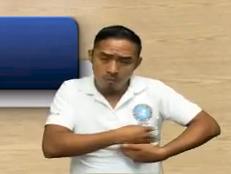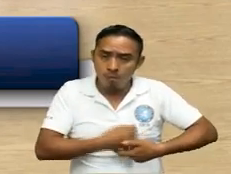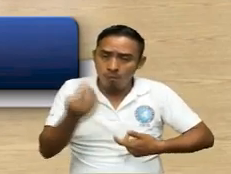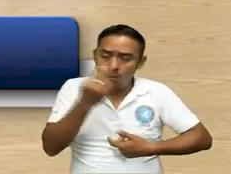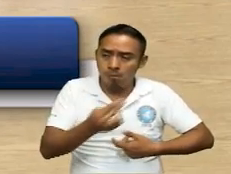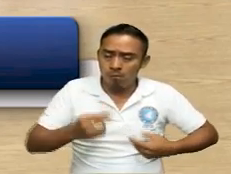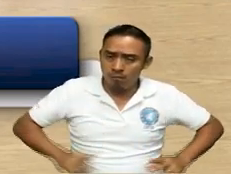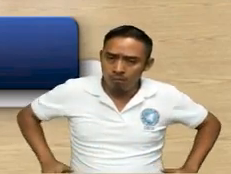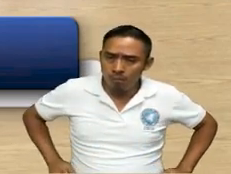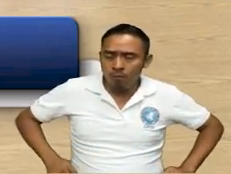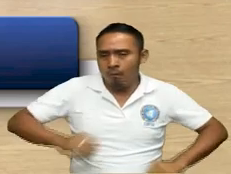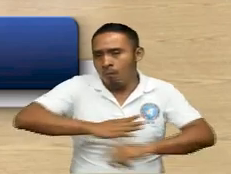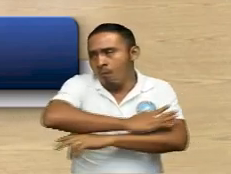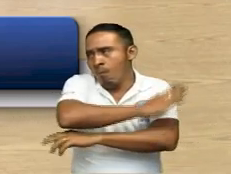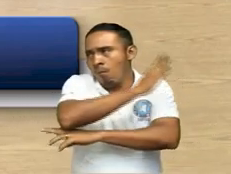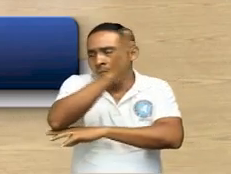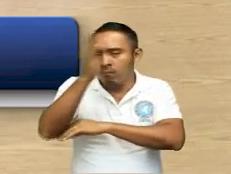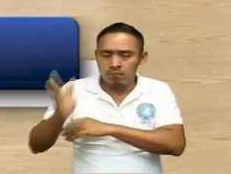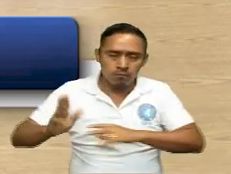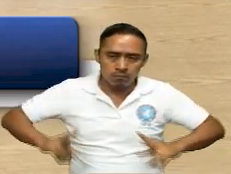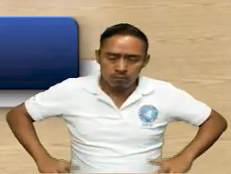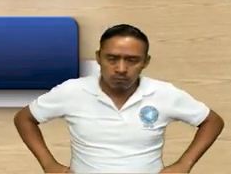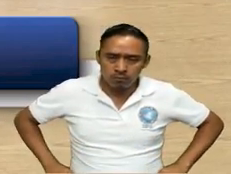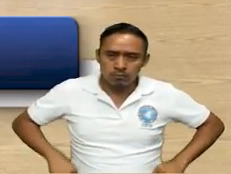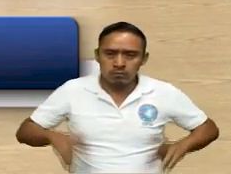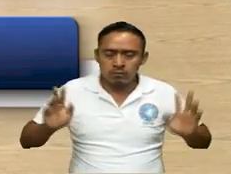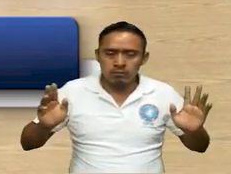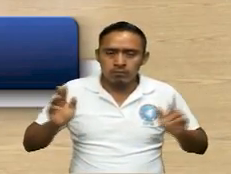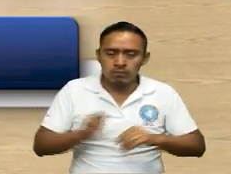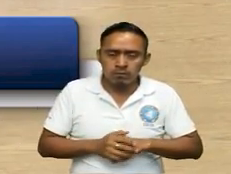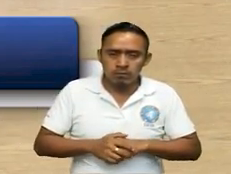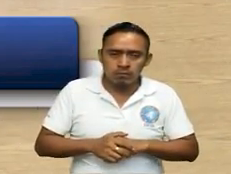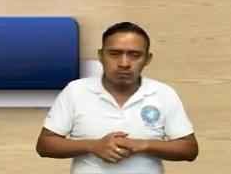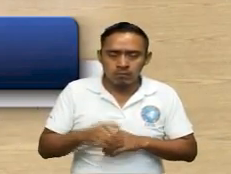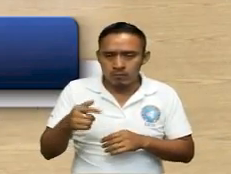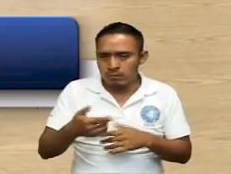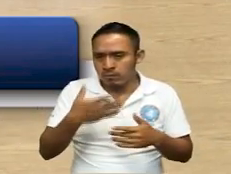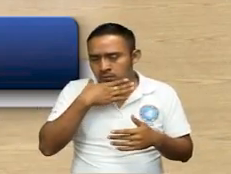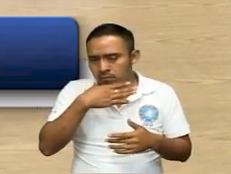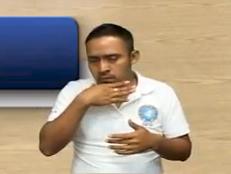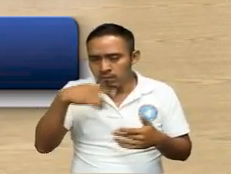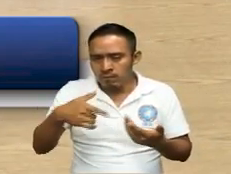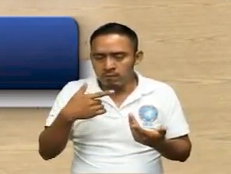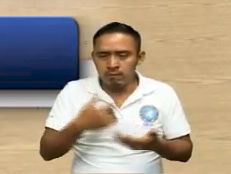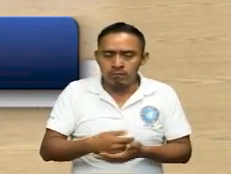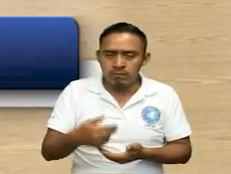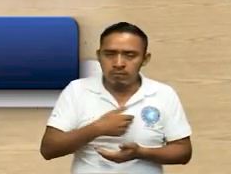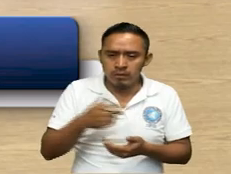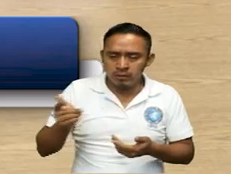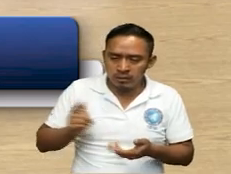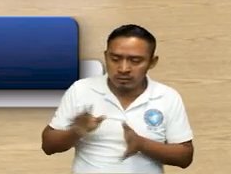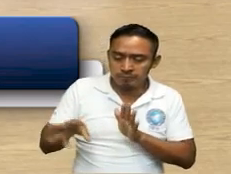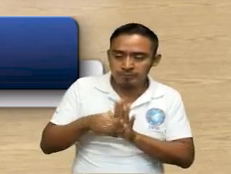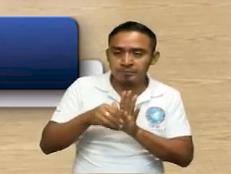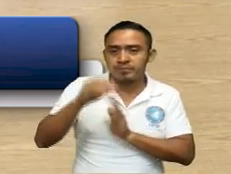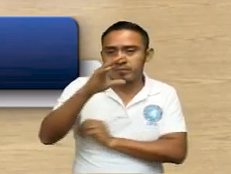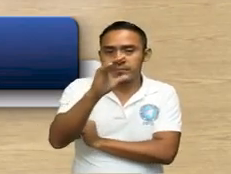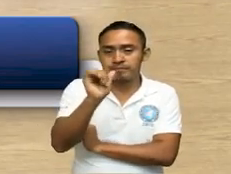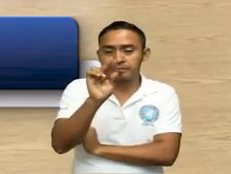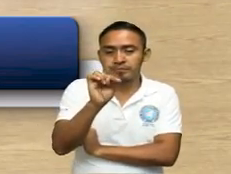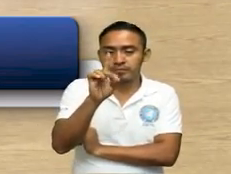las pasan horas y horas con un pañal sintético o con un pañal húmedo y posteriormente desarrollan el intertrigo. La